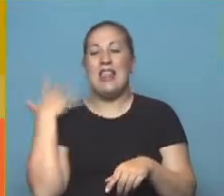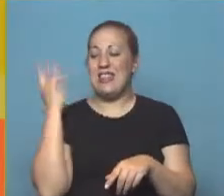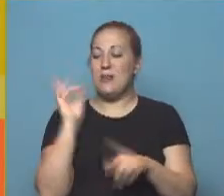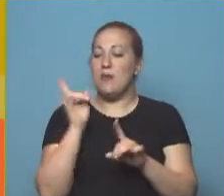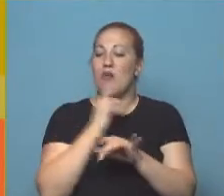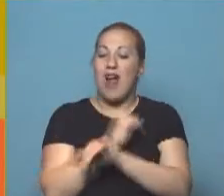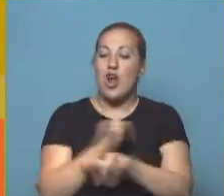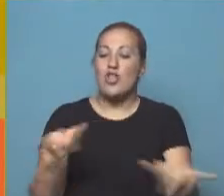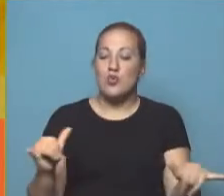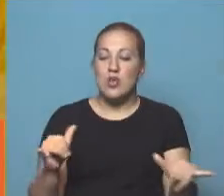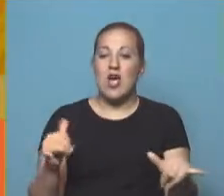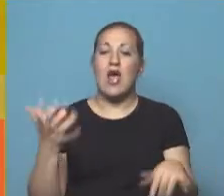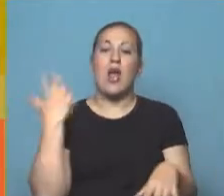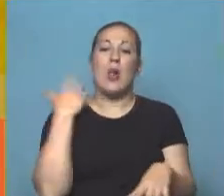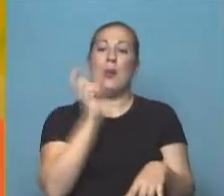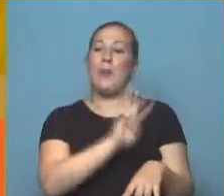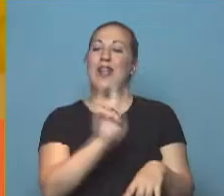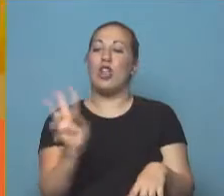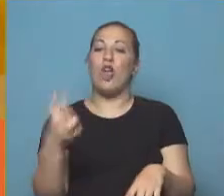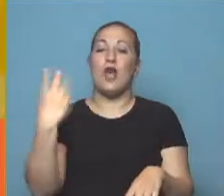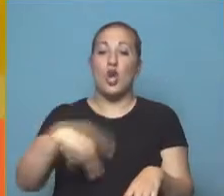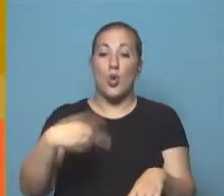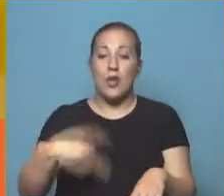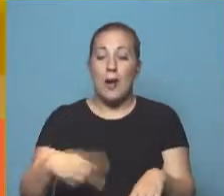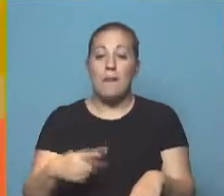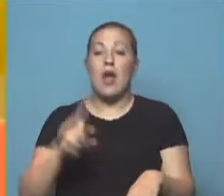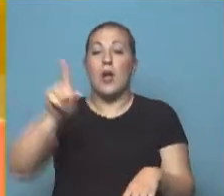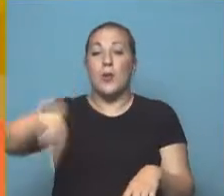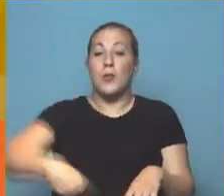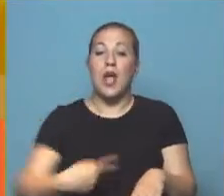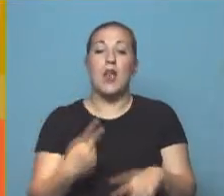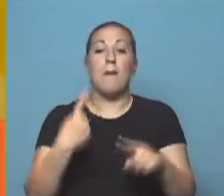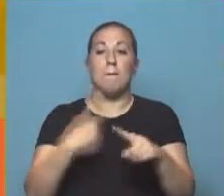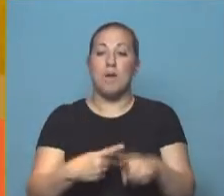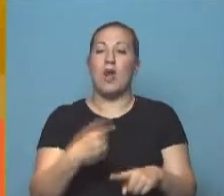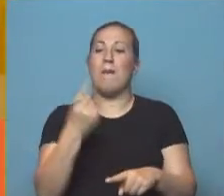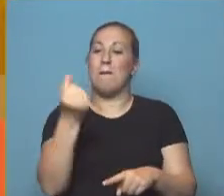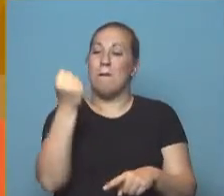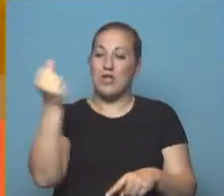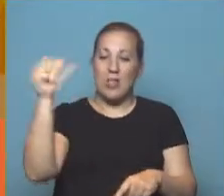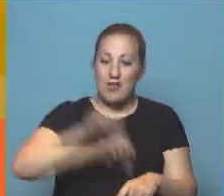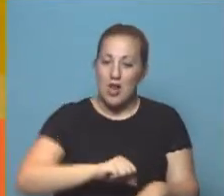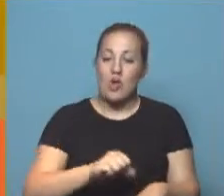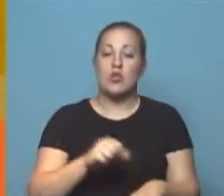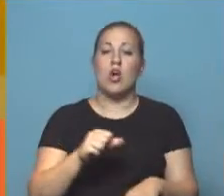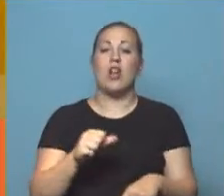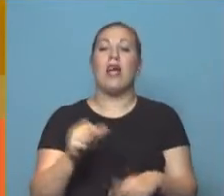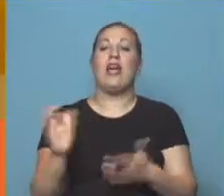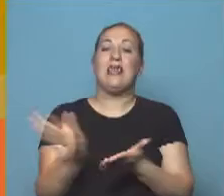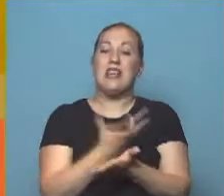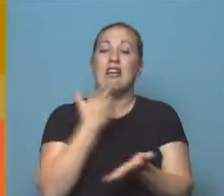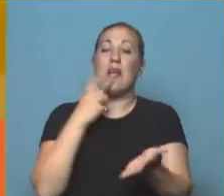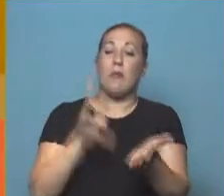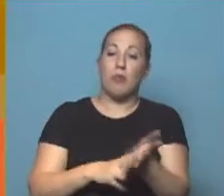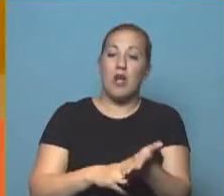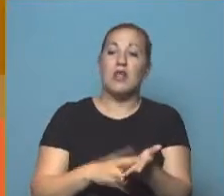anunció con la devaluación el 22 de noviembre, generaron como consecuencia de la devaluación y de la quita de retenciones un aumento sobre el precio